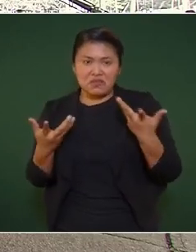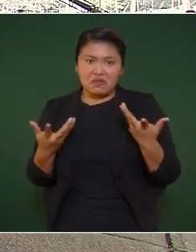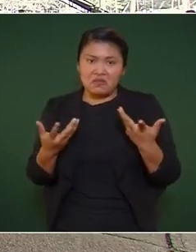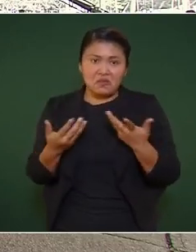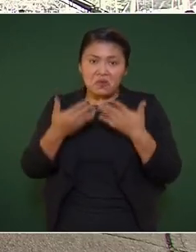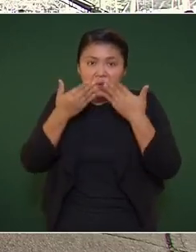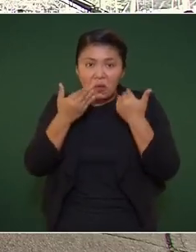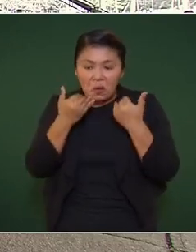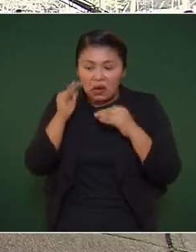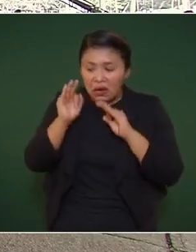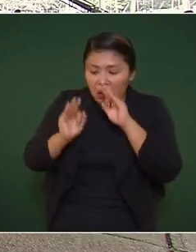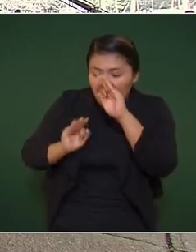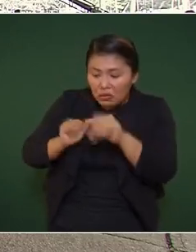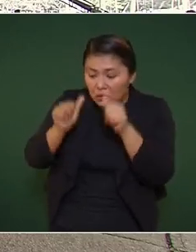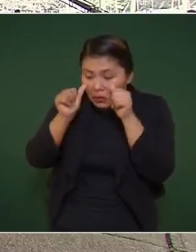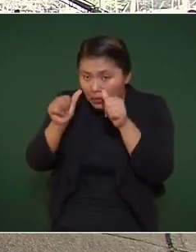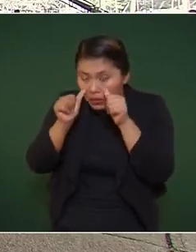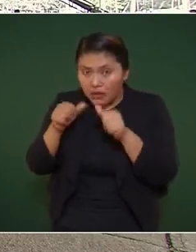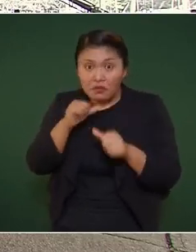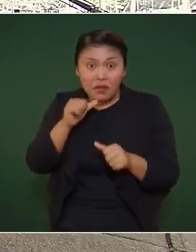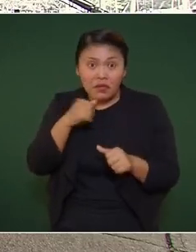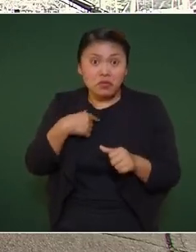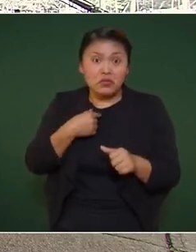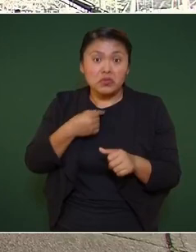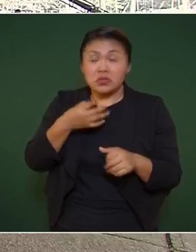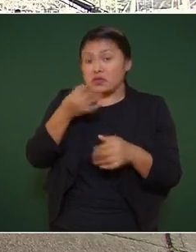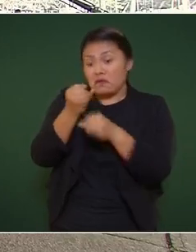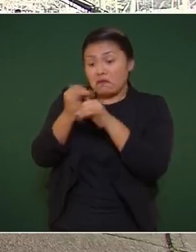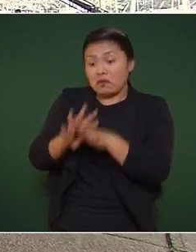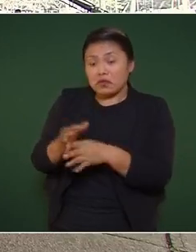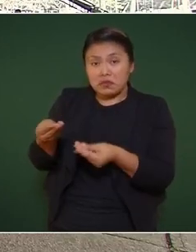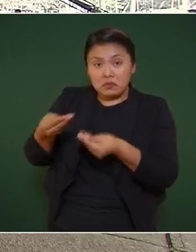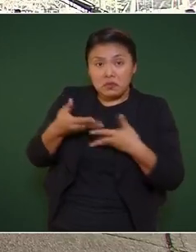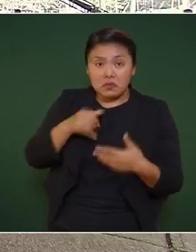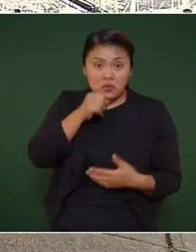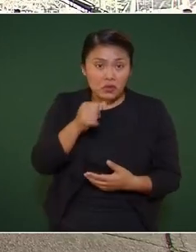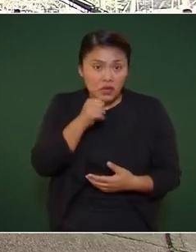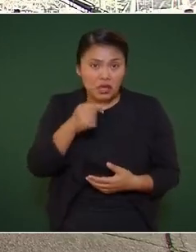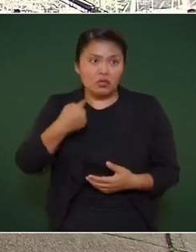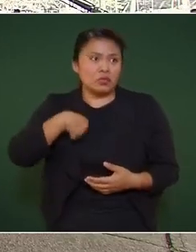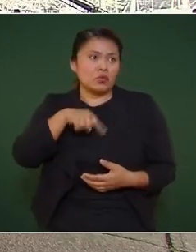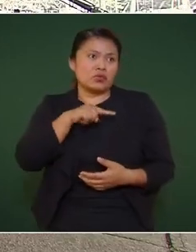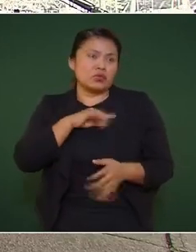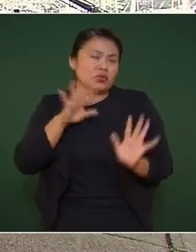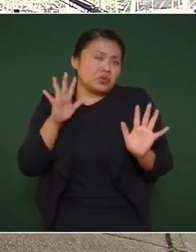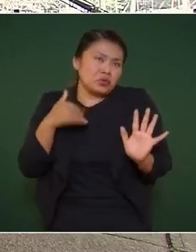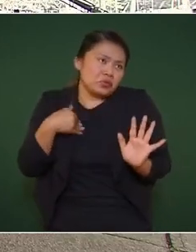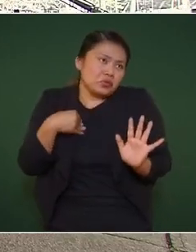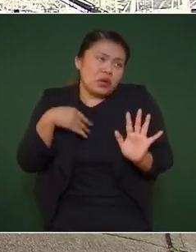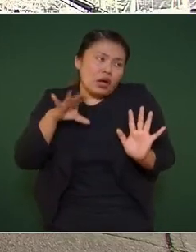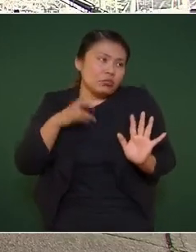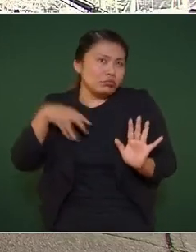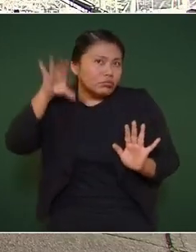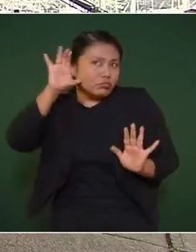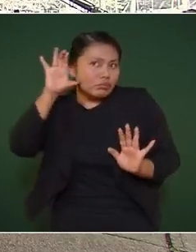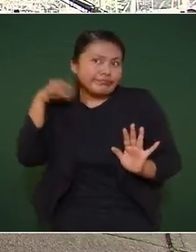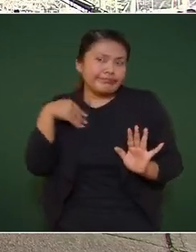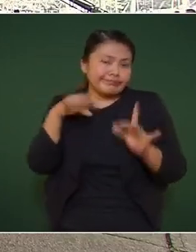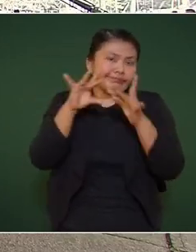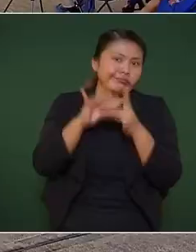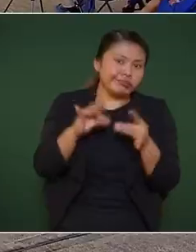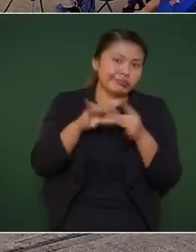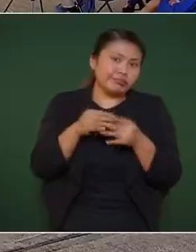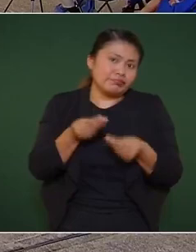no queremos caer en especulación y realmente solamente cubrimos lo que tenemos, sí, en nuestro alcance. Que les